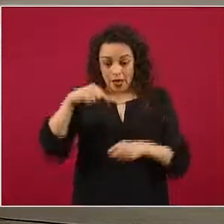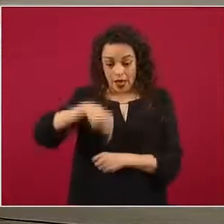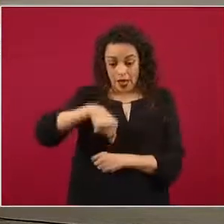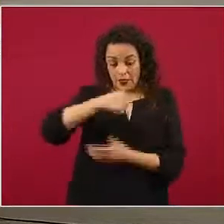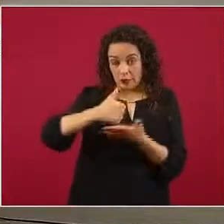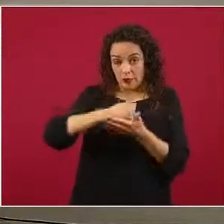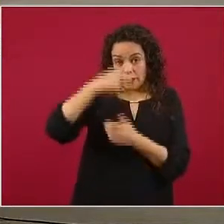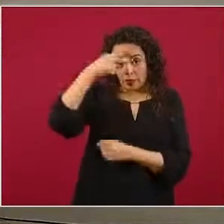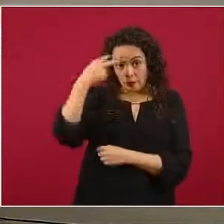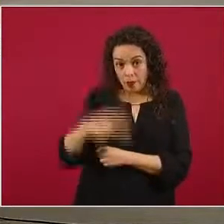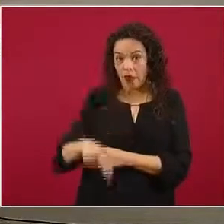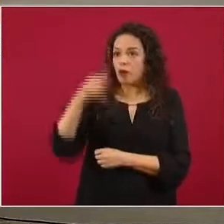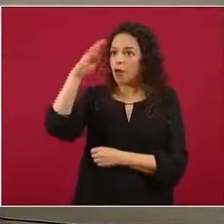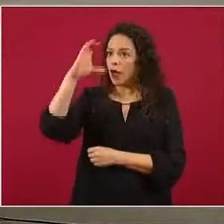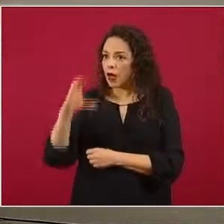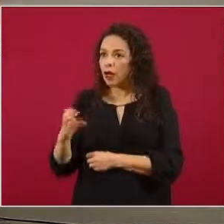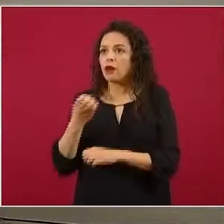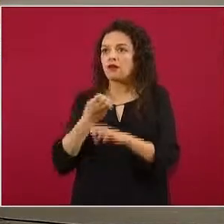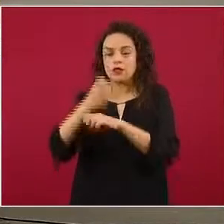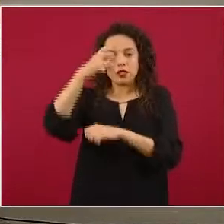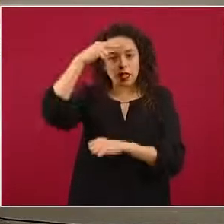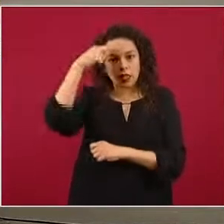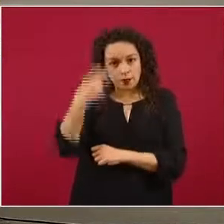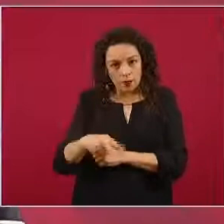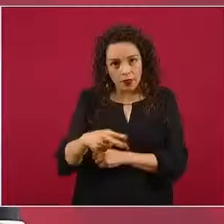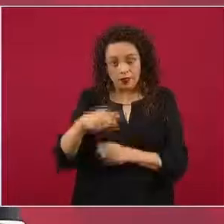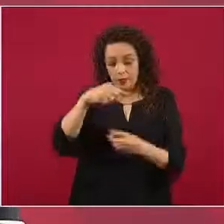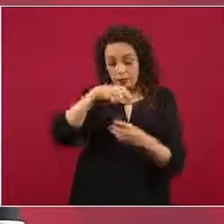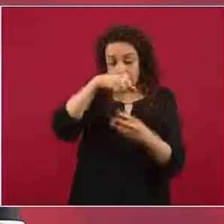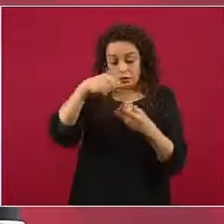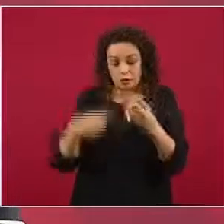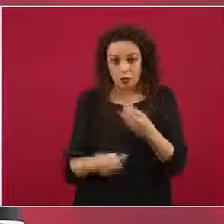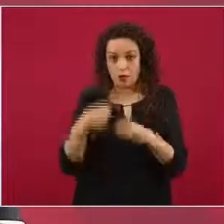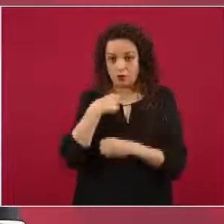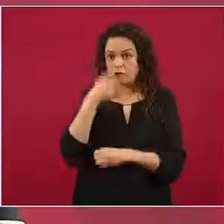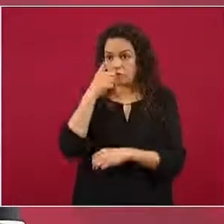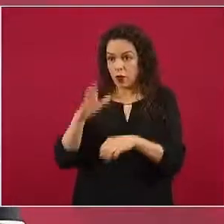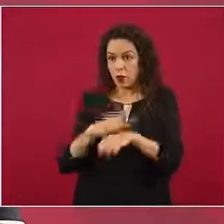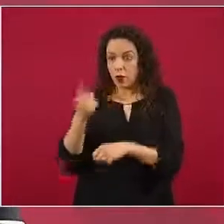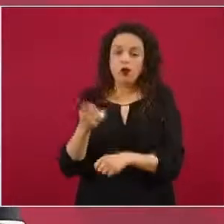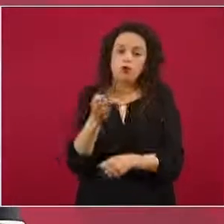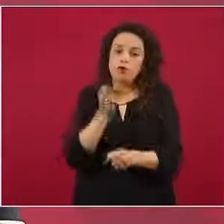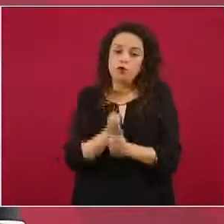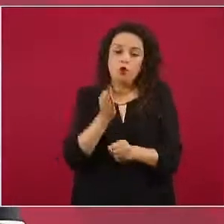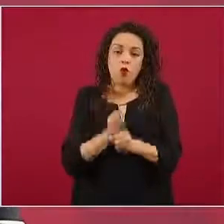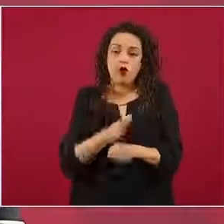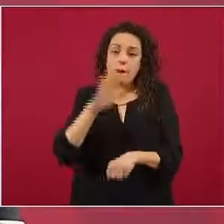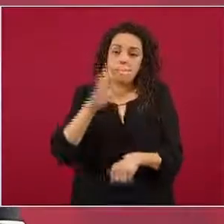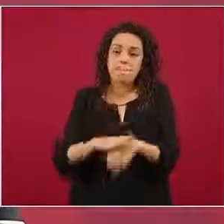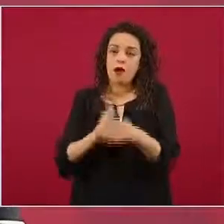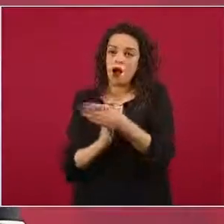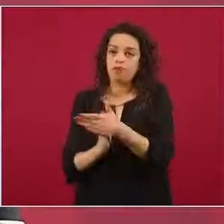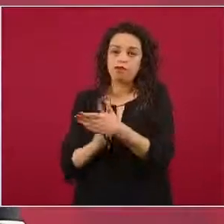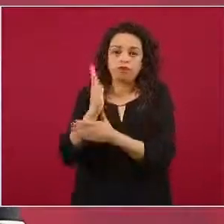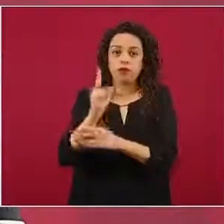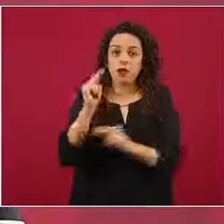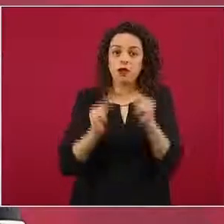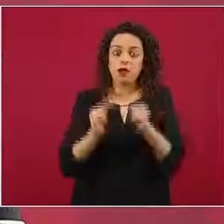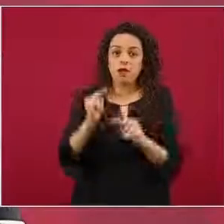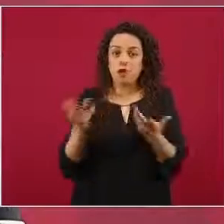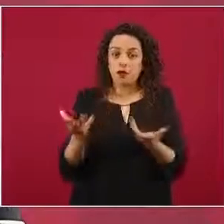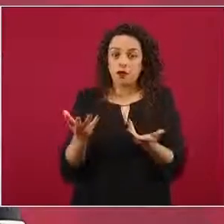Baja California, y me refiero a estos 3 estados porque son los que actualmente tienen el nivel de riesgo máximo, pues bueno,